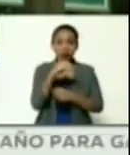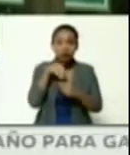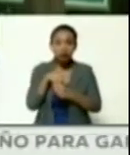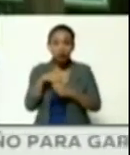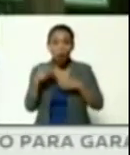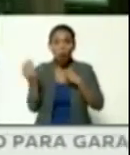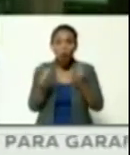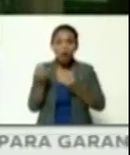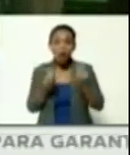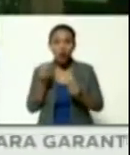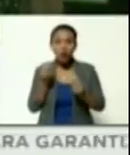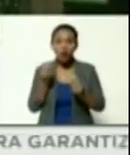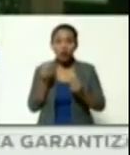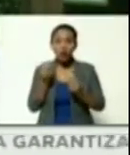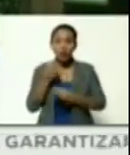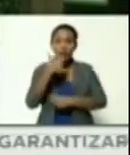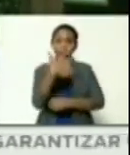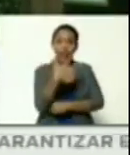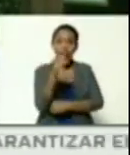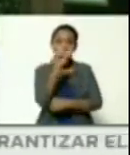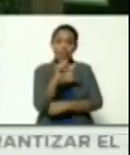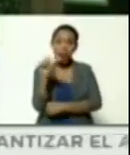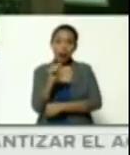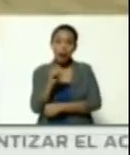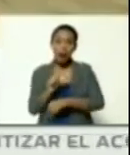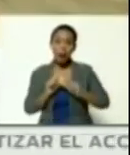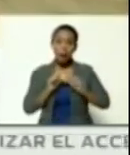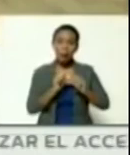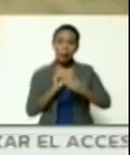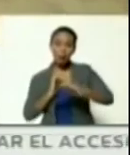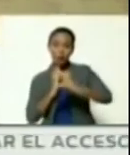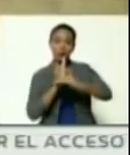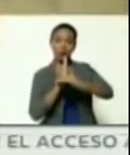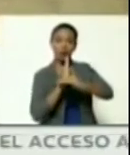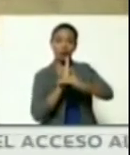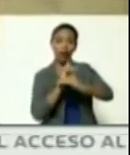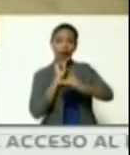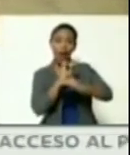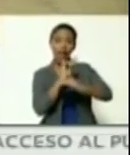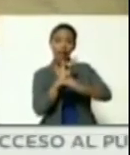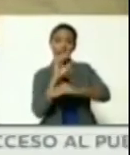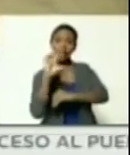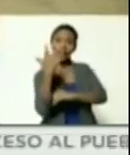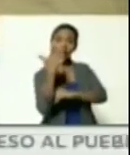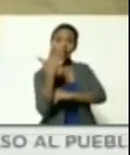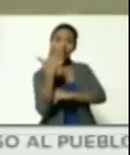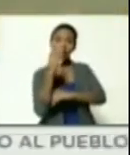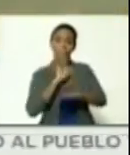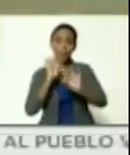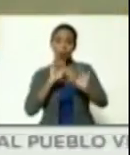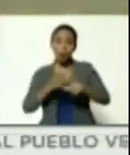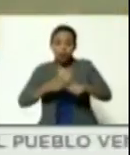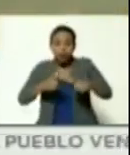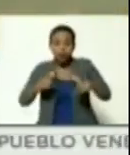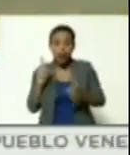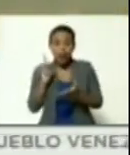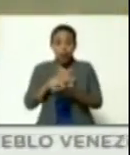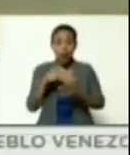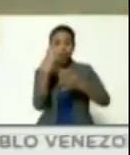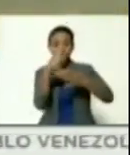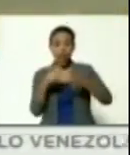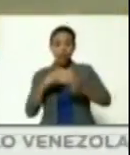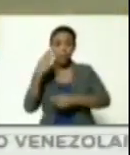de 3 semanas para contener esta tercera ola que ha llegado con la